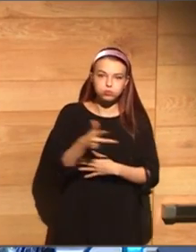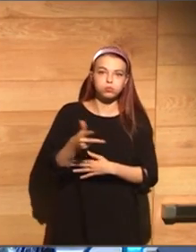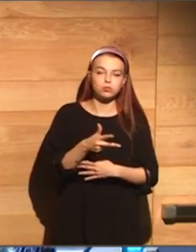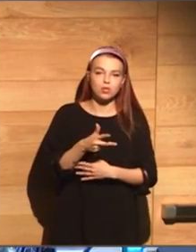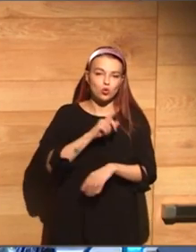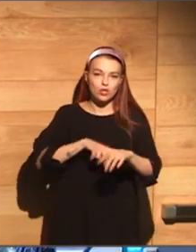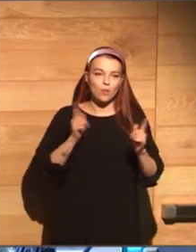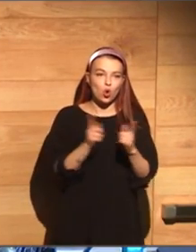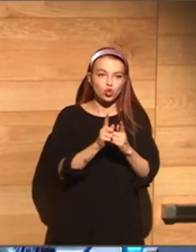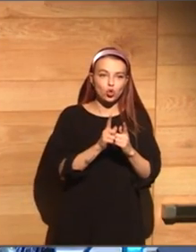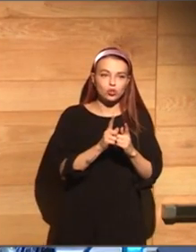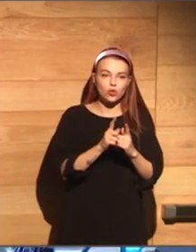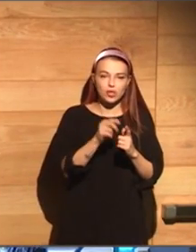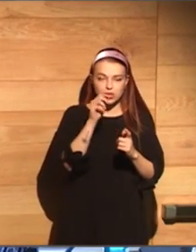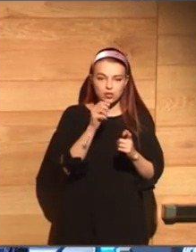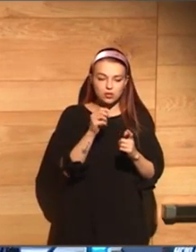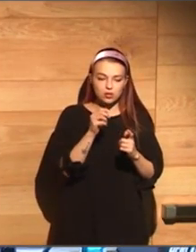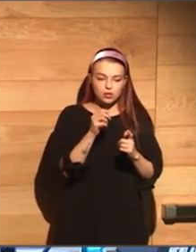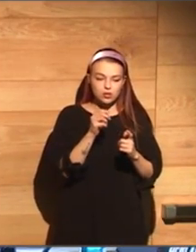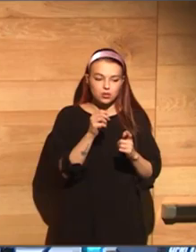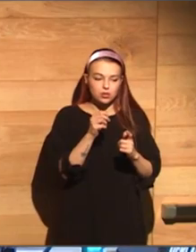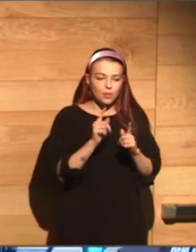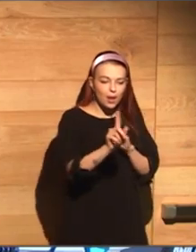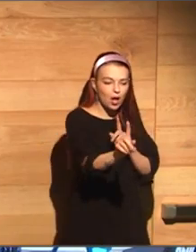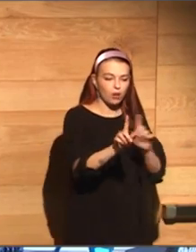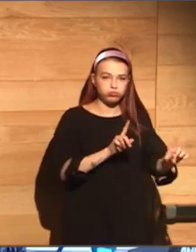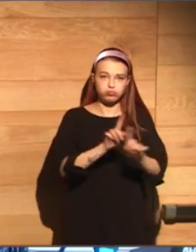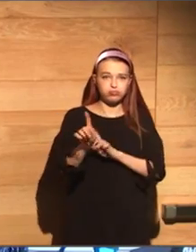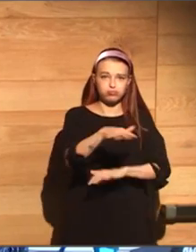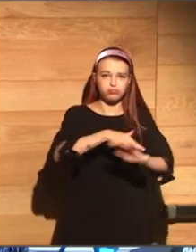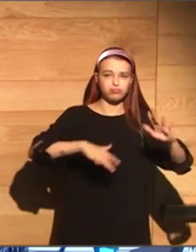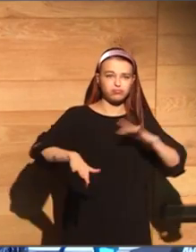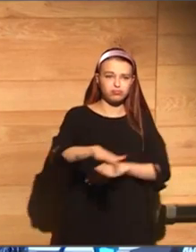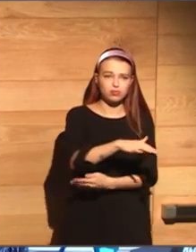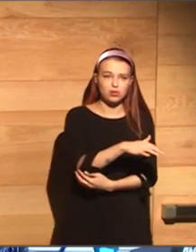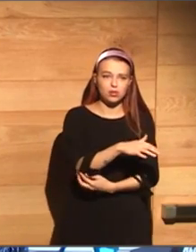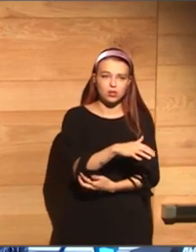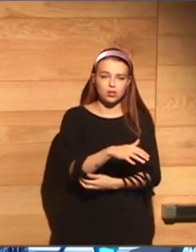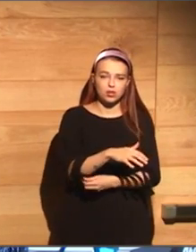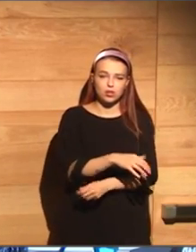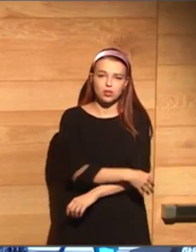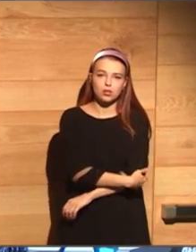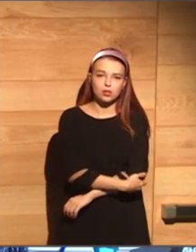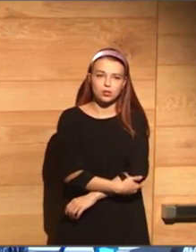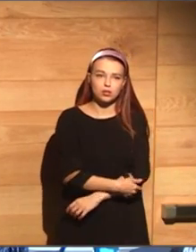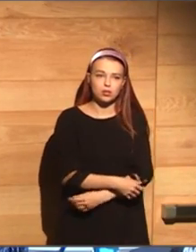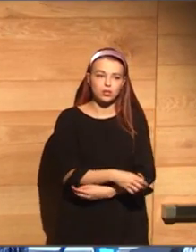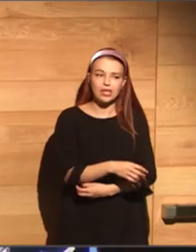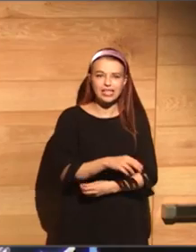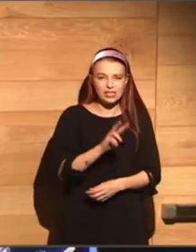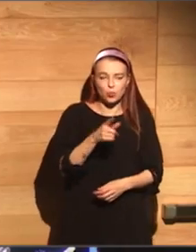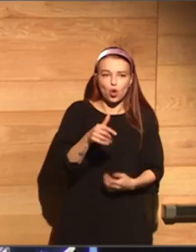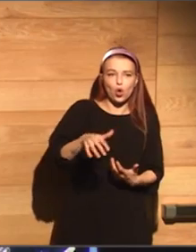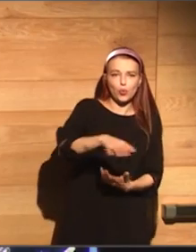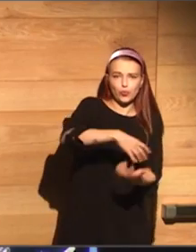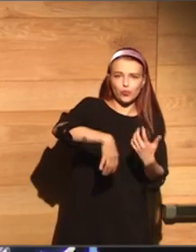personajes que aparecen, que desaparecen, va con ellos, vuelve, o sea, y eso es un... Es, pero no es un Grigai, ¿eh? No voy por ahí. Es un Grigai, pero es un